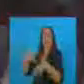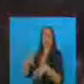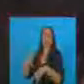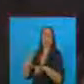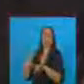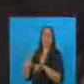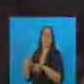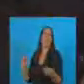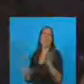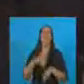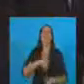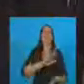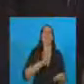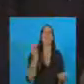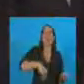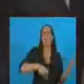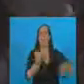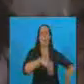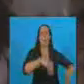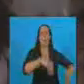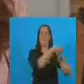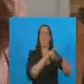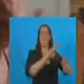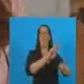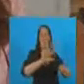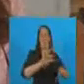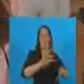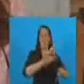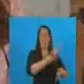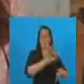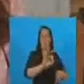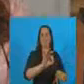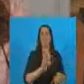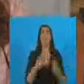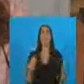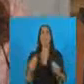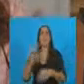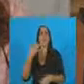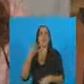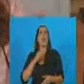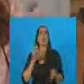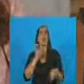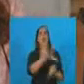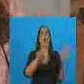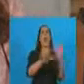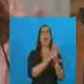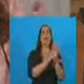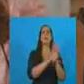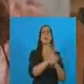a un aporte que hizo este Parlamento cuando le enviamos la ley del donante presunto.